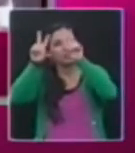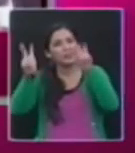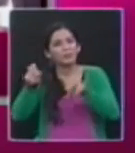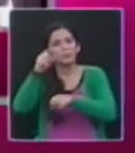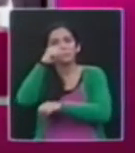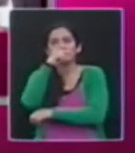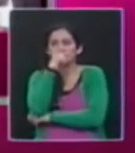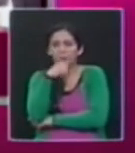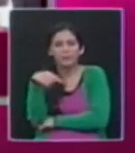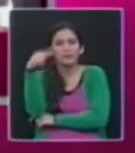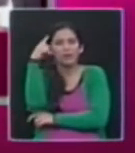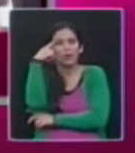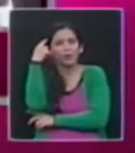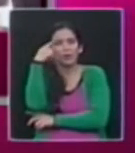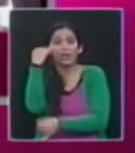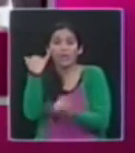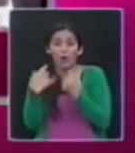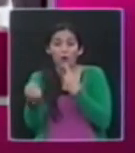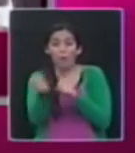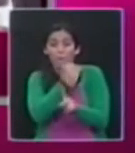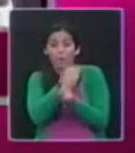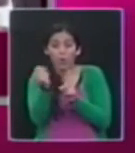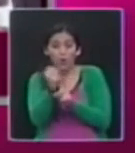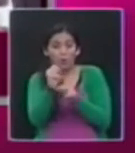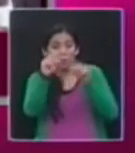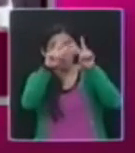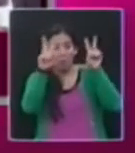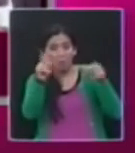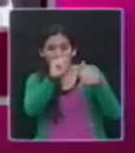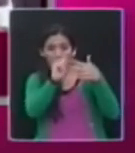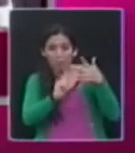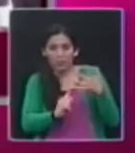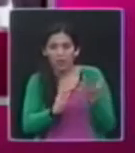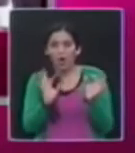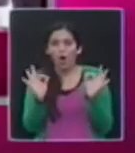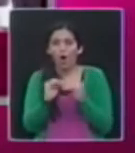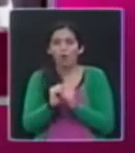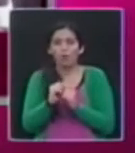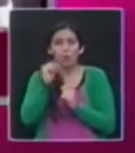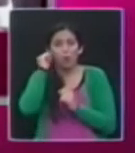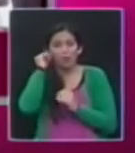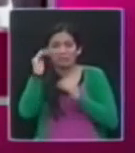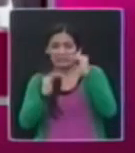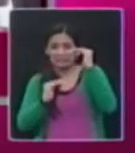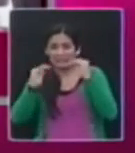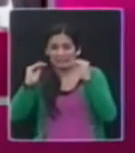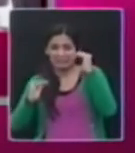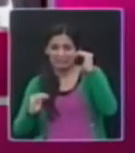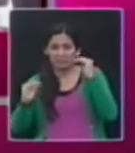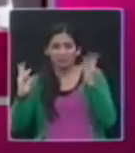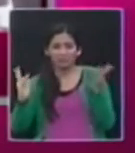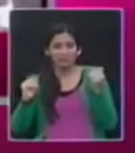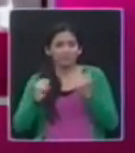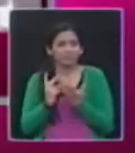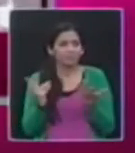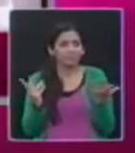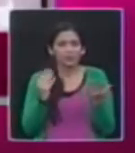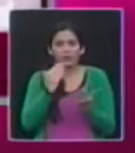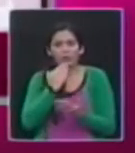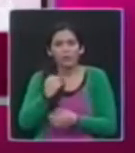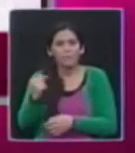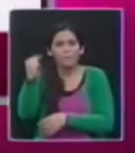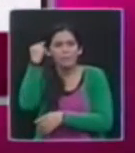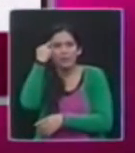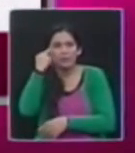tipos de violencia o no igualdad hacia las mujeres que existe en la actualidad y vimos que uno de